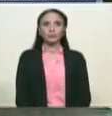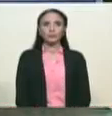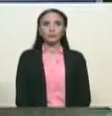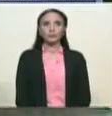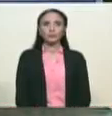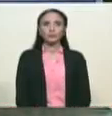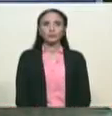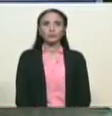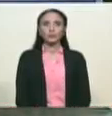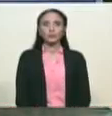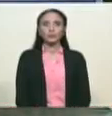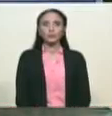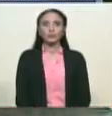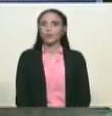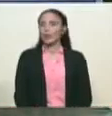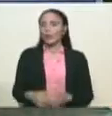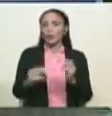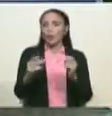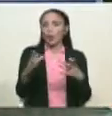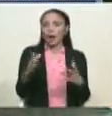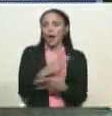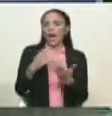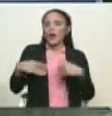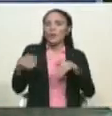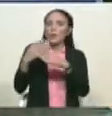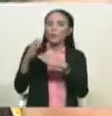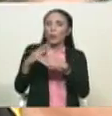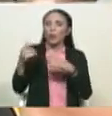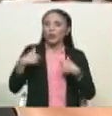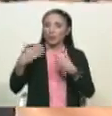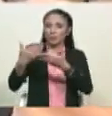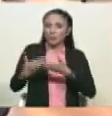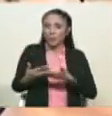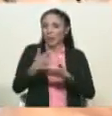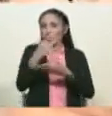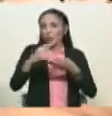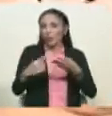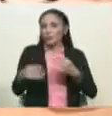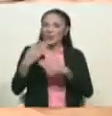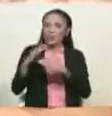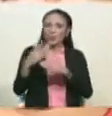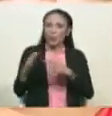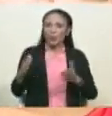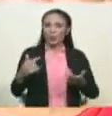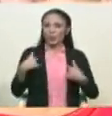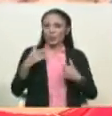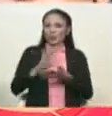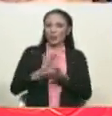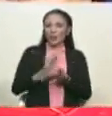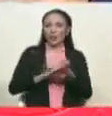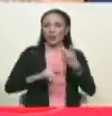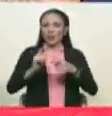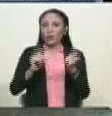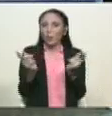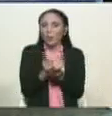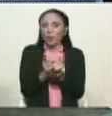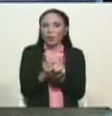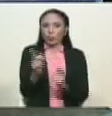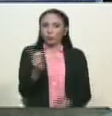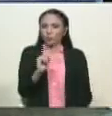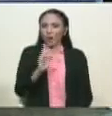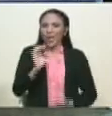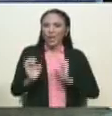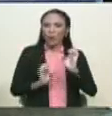conformemos. No, no, no nos conformemos con las cosas mal hechas. No, no nos conformemos con las